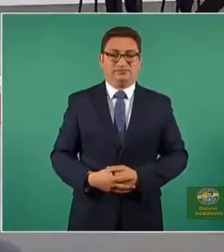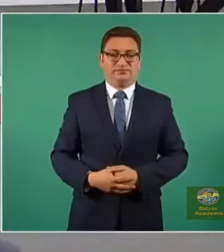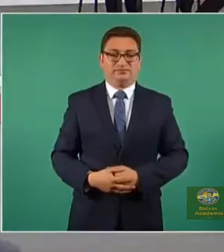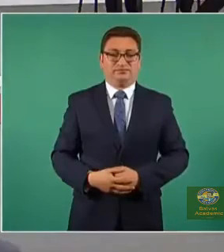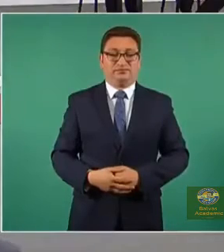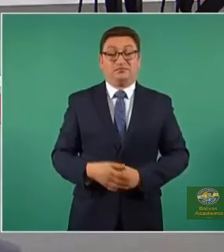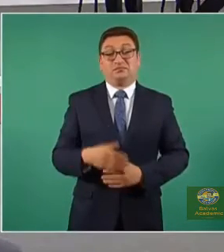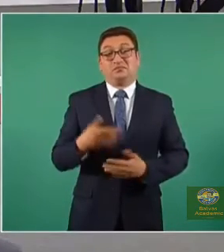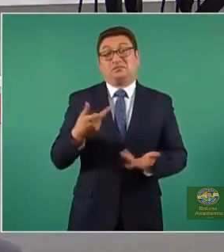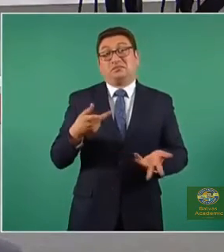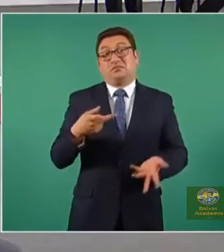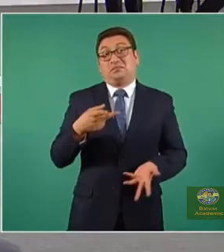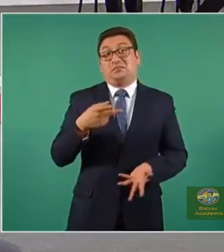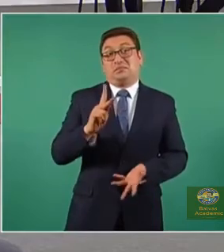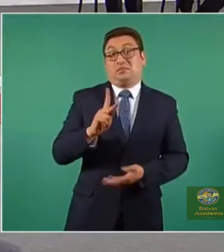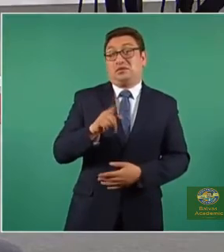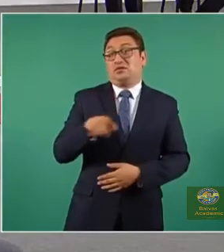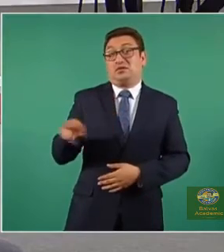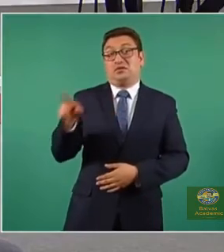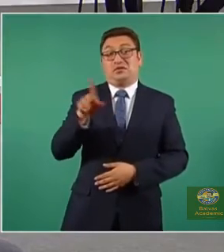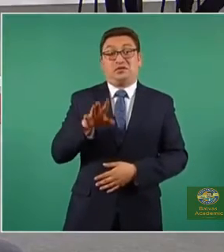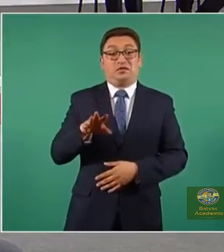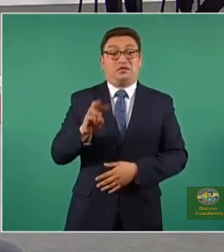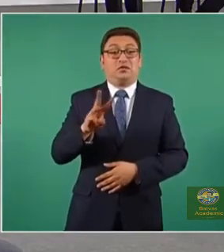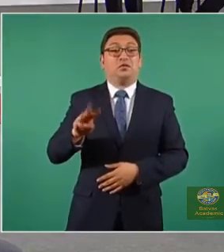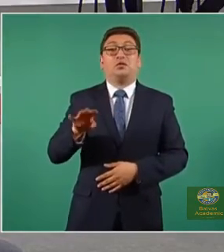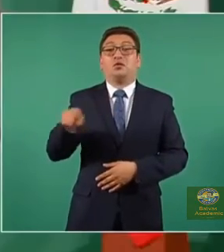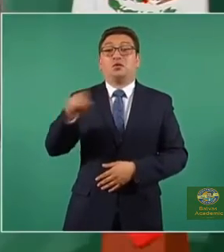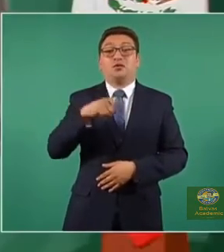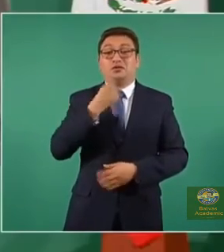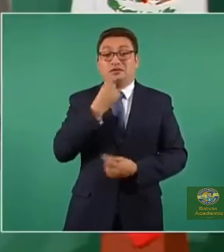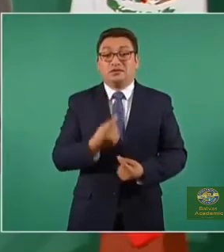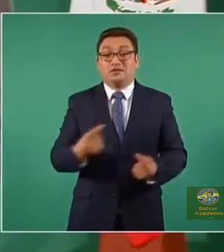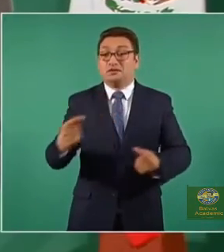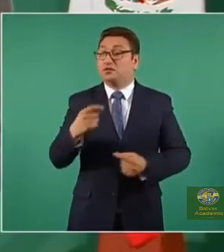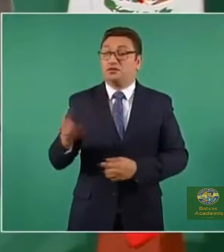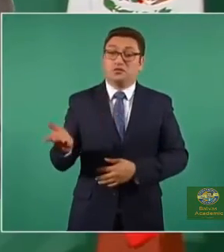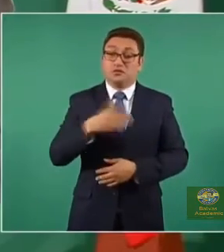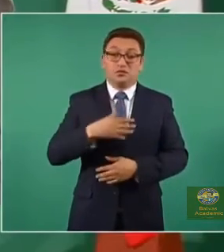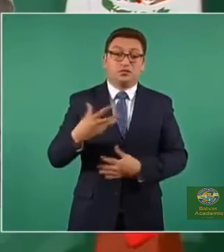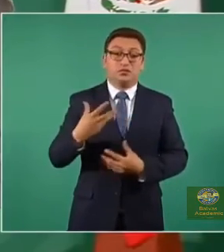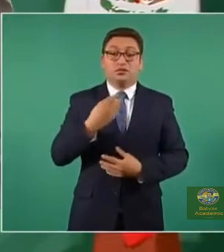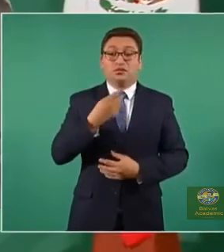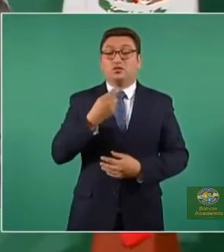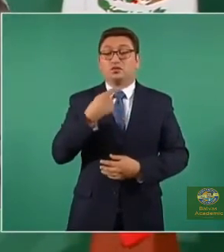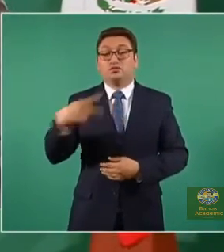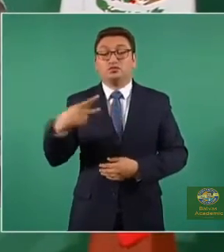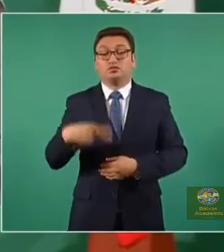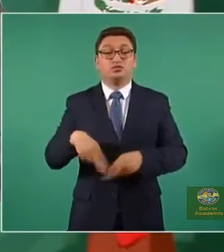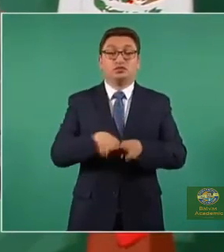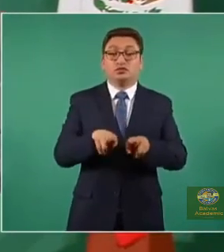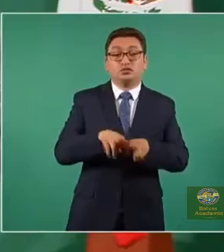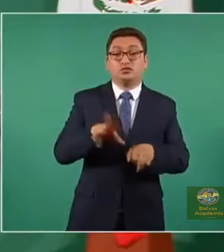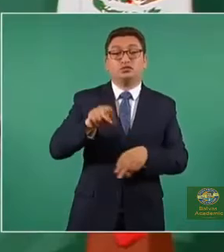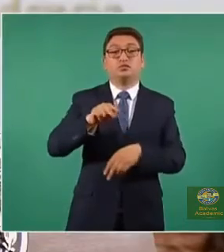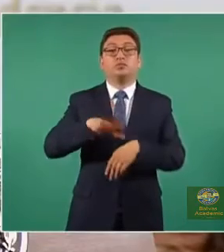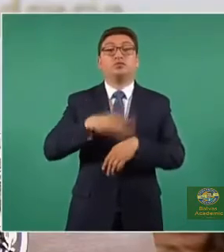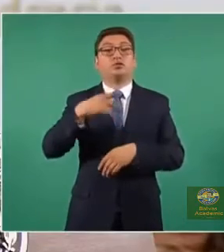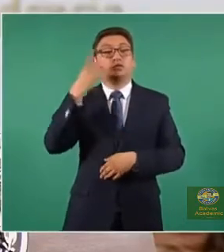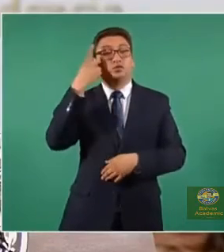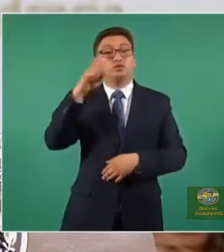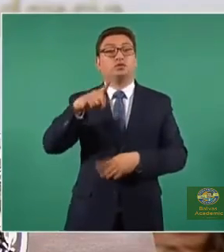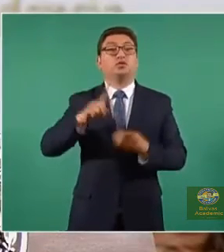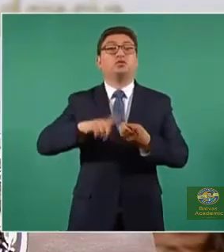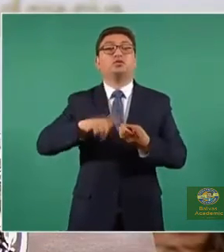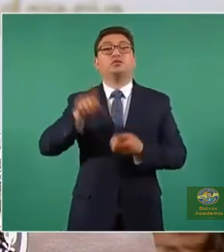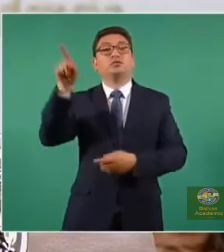Nada más que a los de la W no les puedo pedir a sus niños y a sus nietos, porque los dueños son de España,